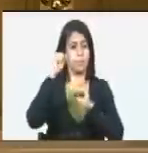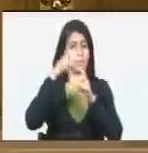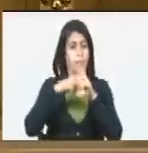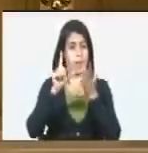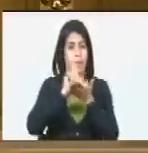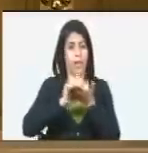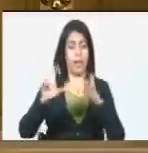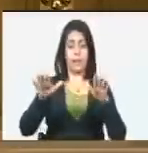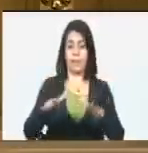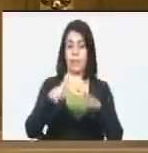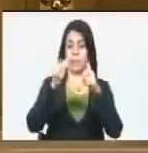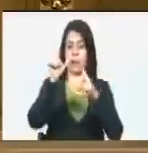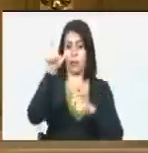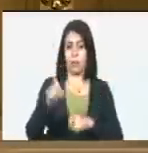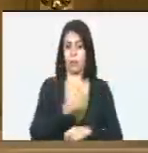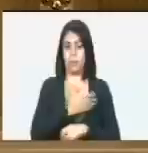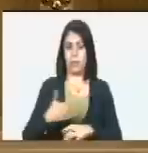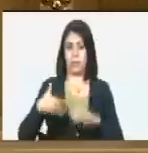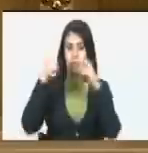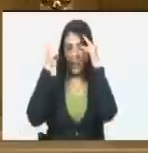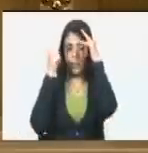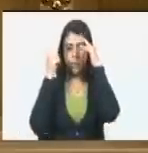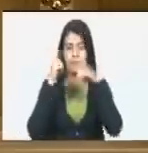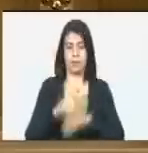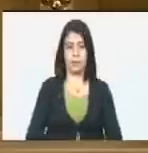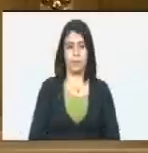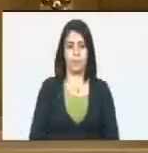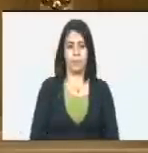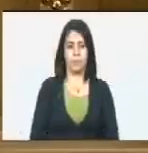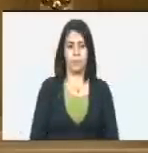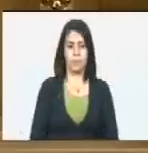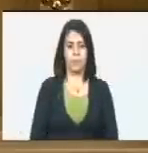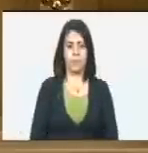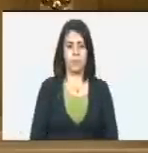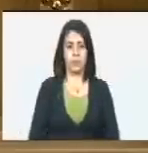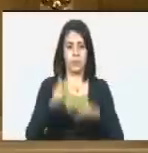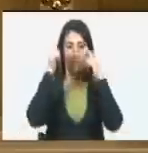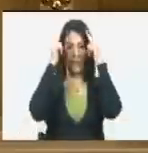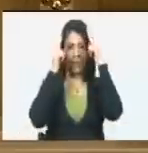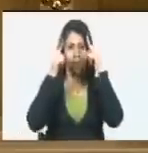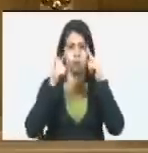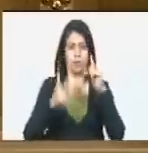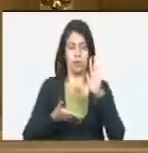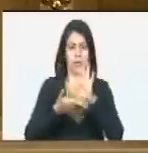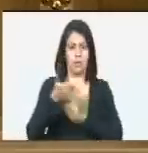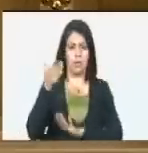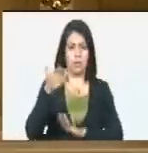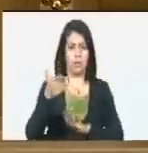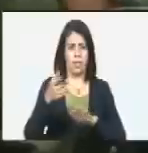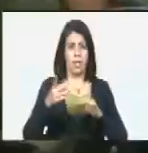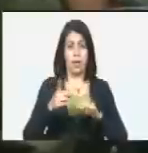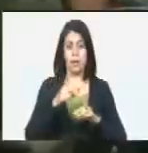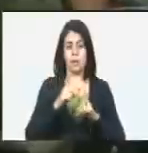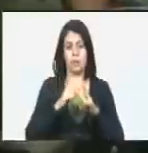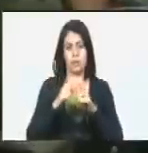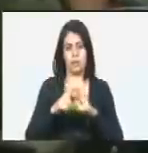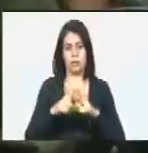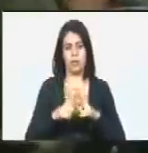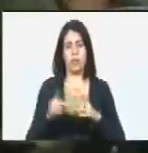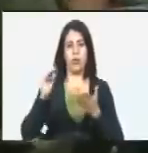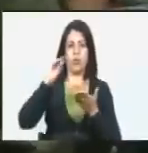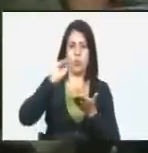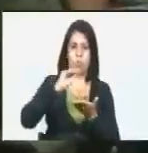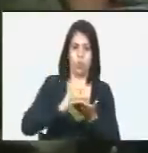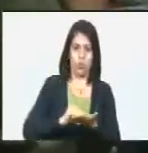al comandante Hugo Chávez. Chávez se fue invicto de este mundo. Chávez los